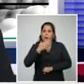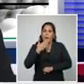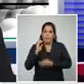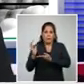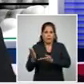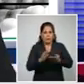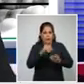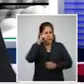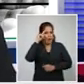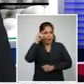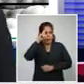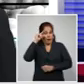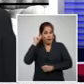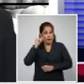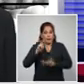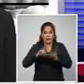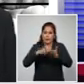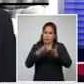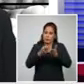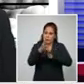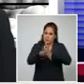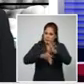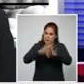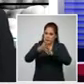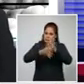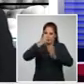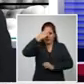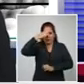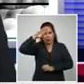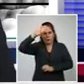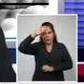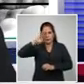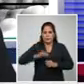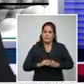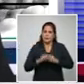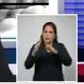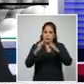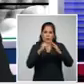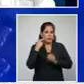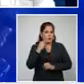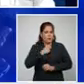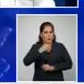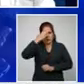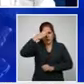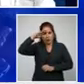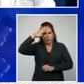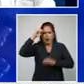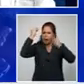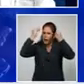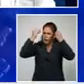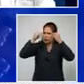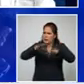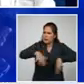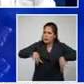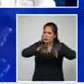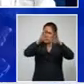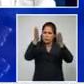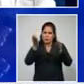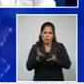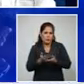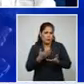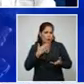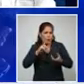Coto, nuestra intérprete en lengua de señas para la comunidad sorda de Cuba. Rápidamente analicemos la situación internacional que sigue compleja. No